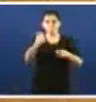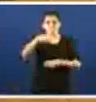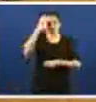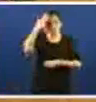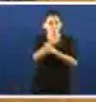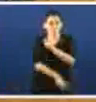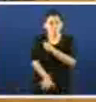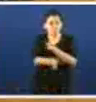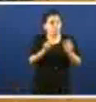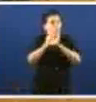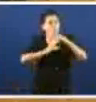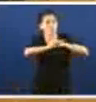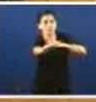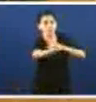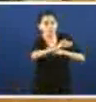dun Estado.